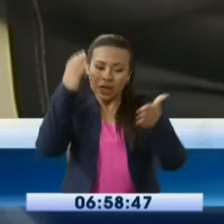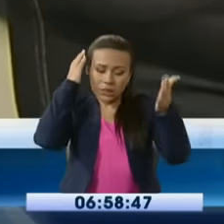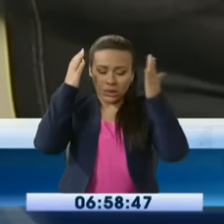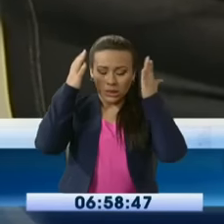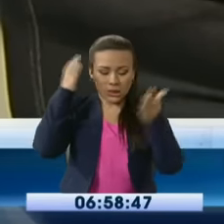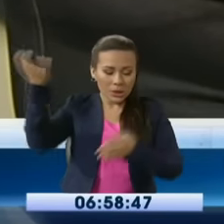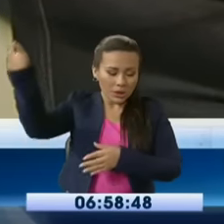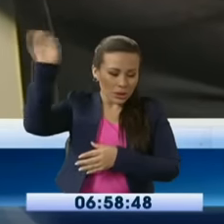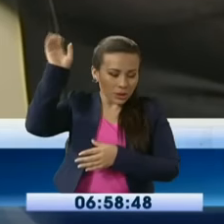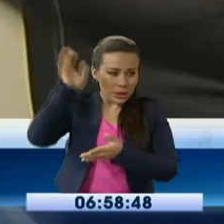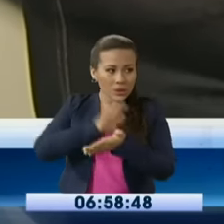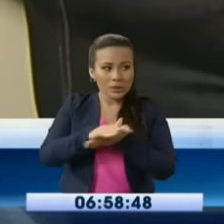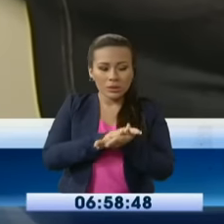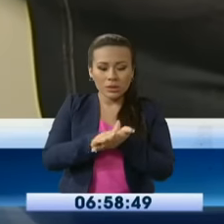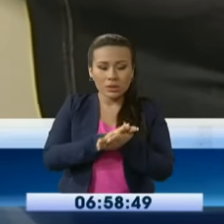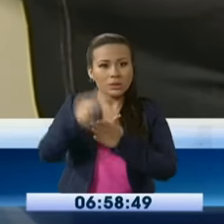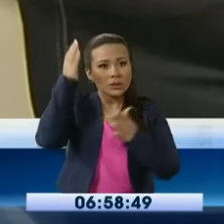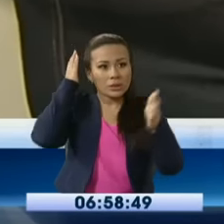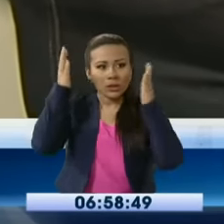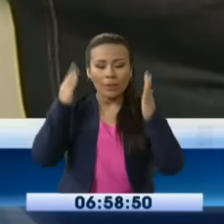inclina y